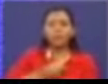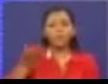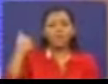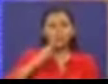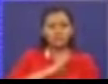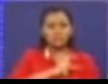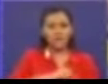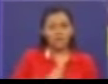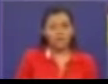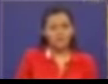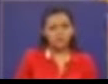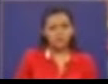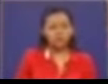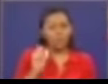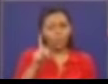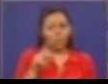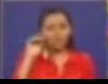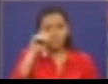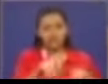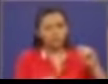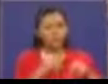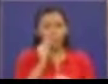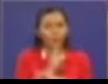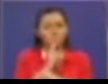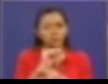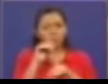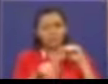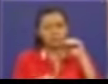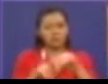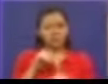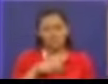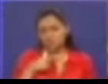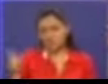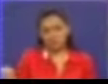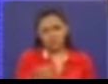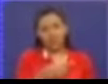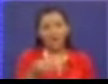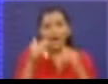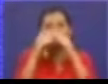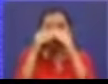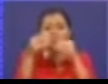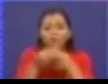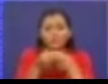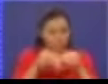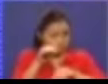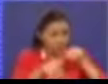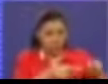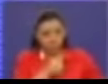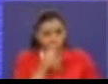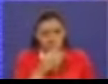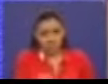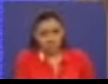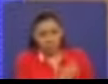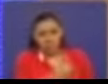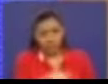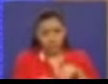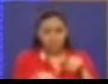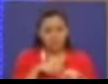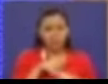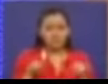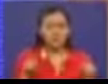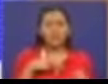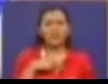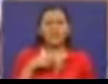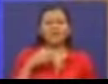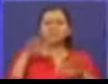Si quieren los mando a los de CNI a bañarse en la piscina. Nosotros estamos utilizando la casa como oficina para servicio al pueblo ecuatoriano. Pero ahí sí, se cogieron para hacer la